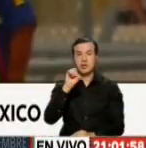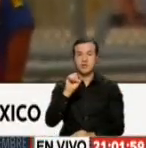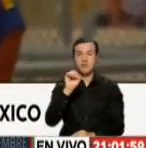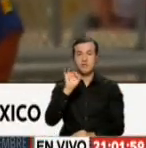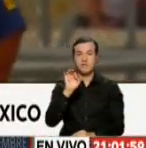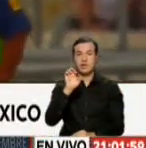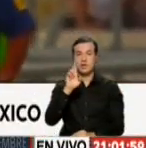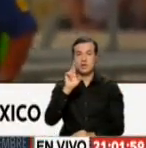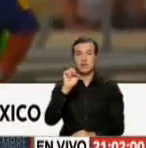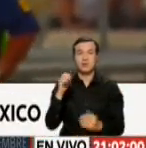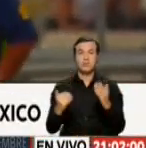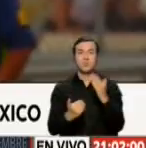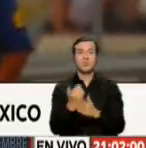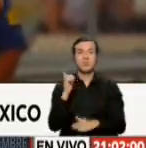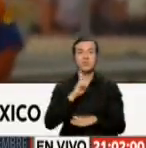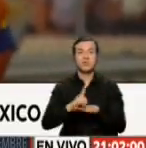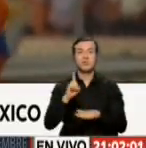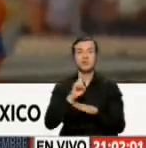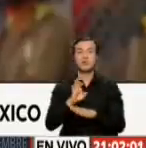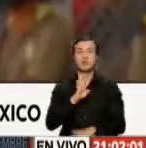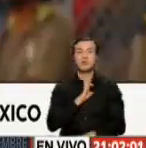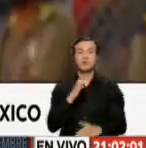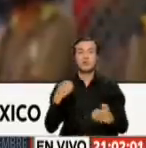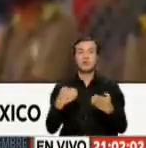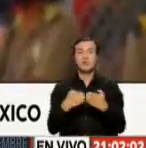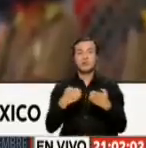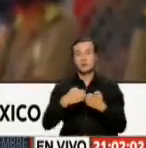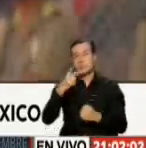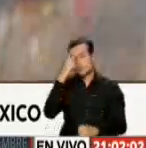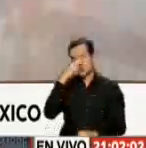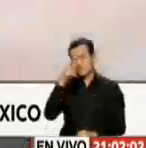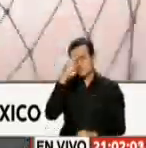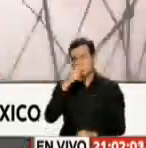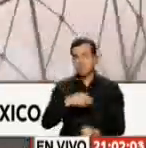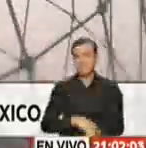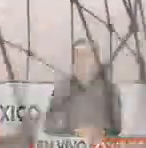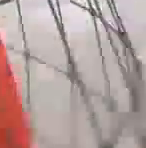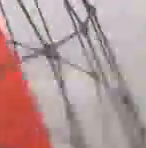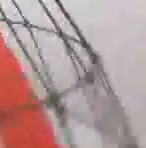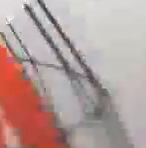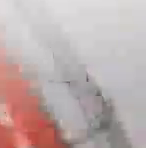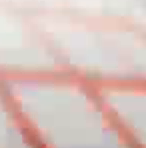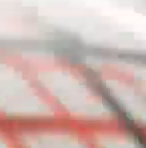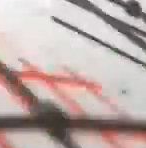Ferretti como nuevo director técnico de la selección mexicana.